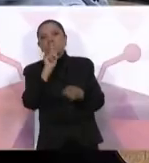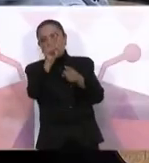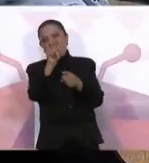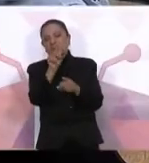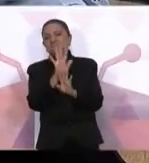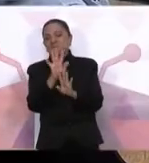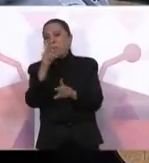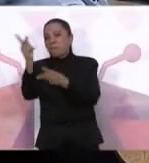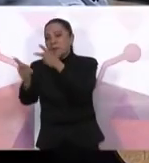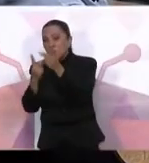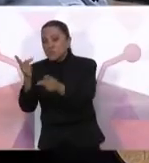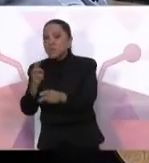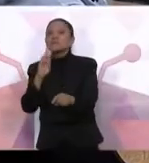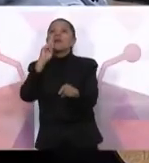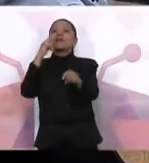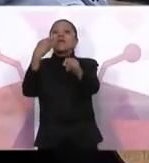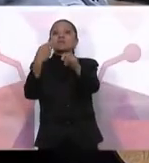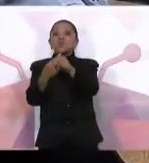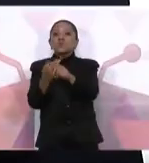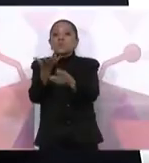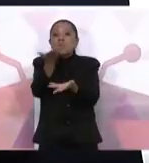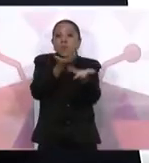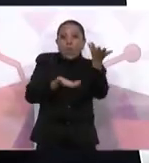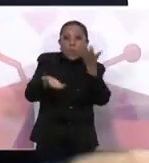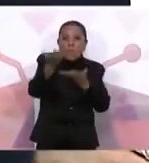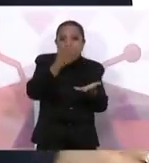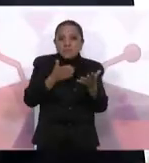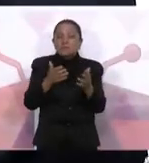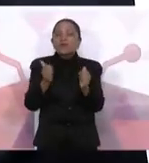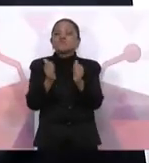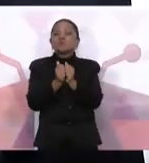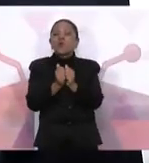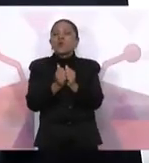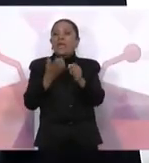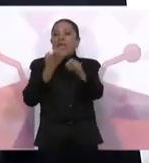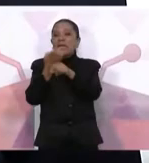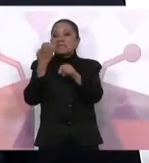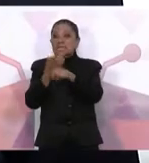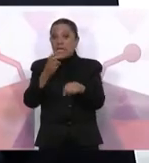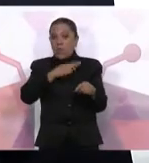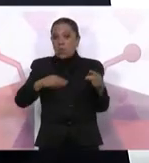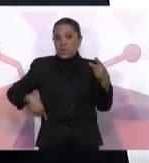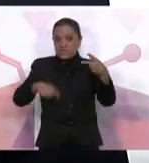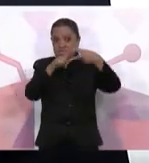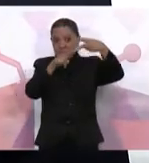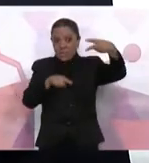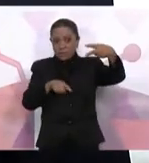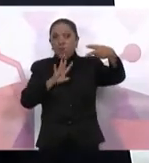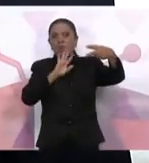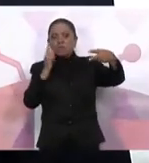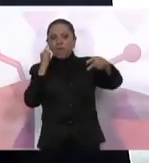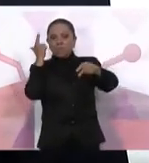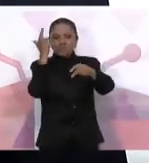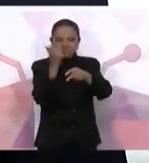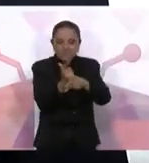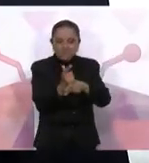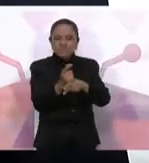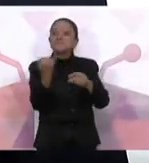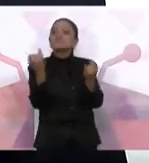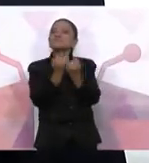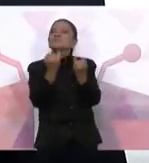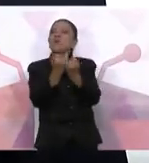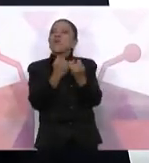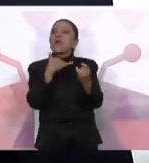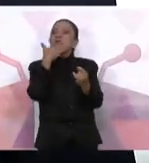responsabilidades compartidas entre estado y municipios fue detectado que las descargas de drenajes están yendo directamente a las